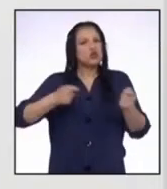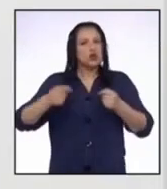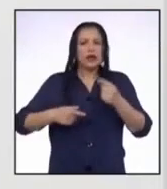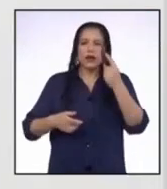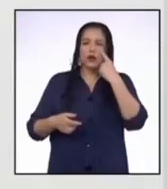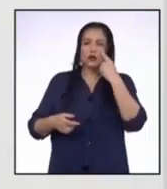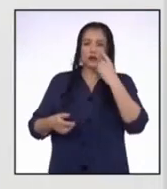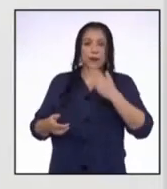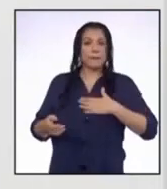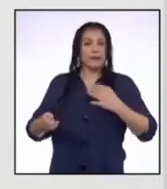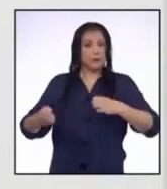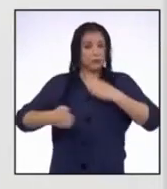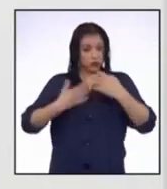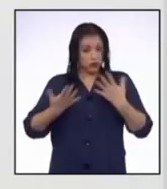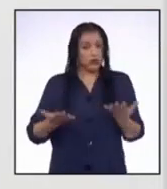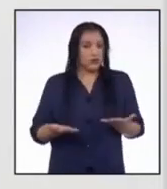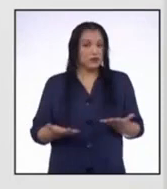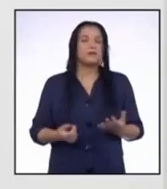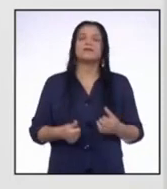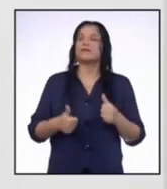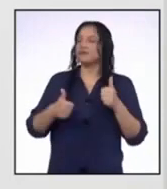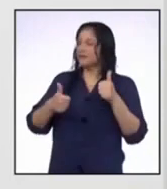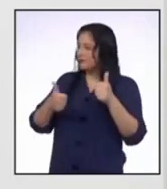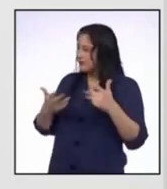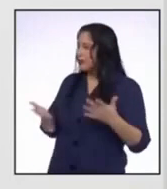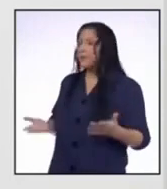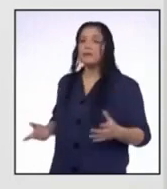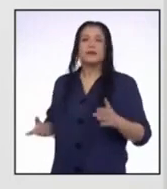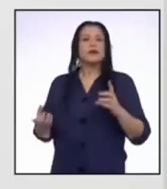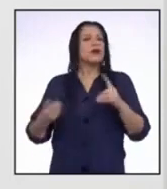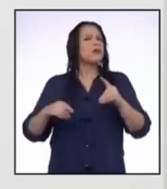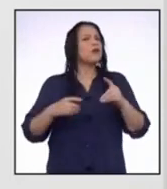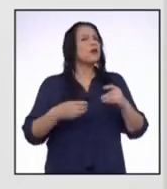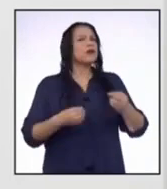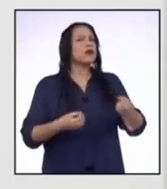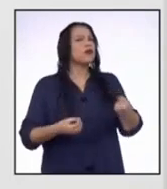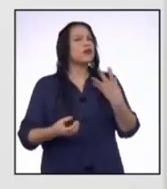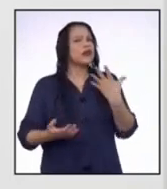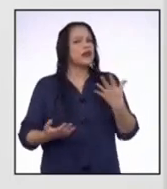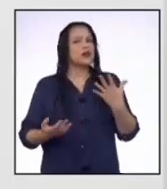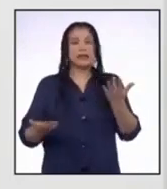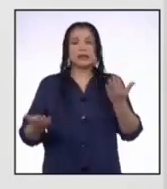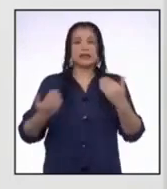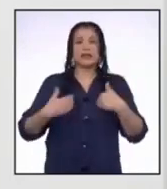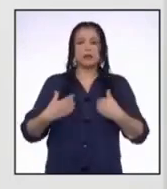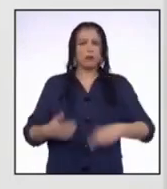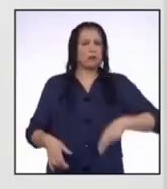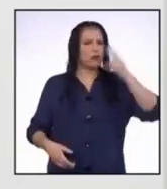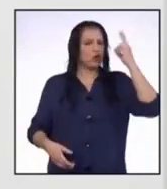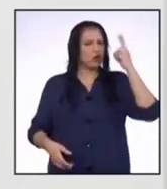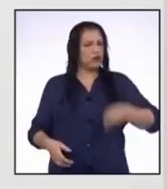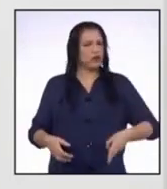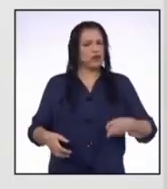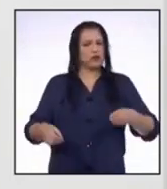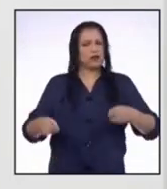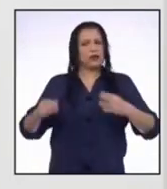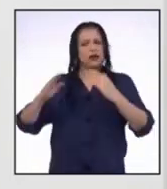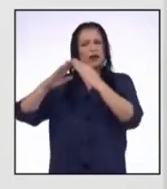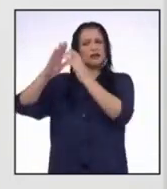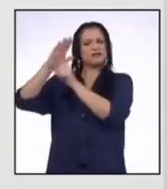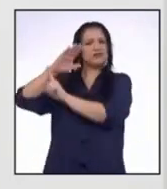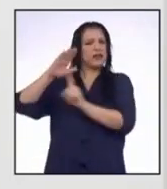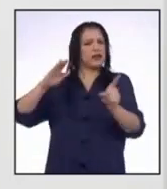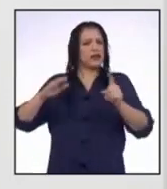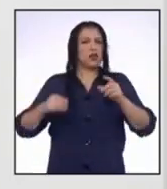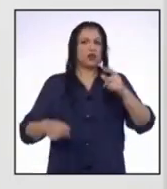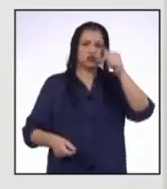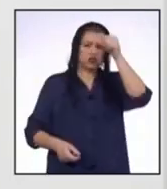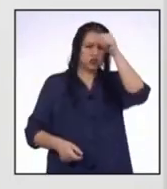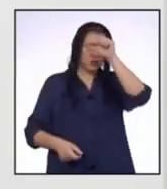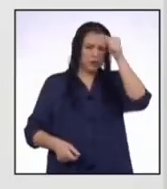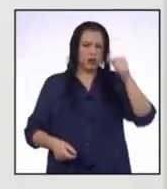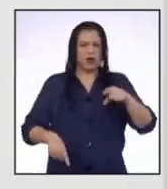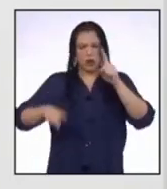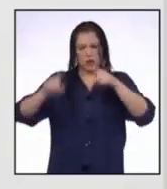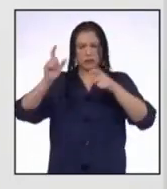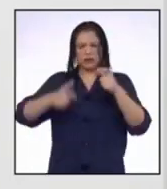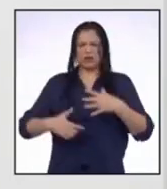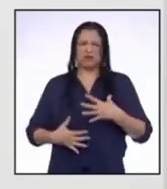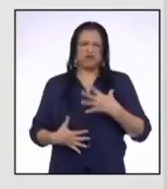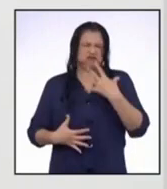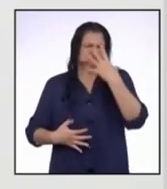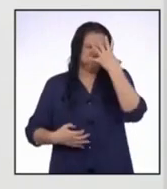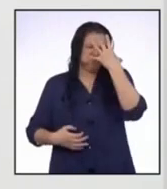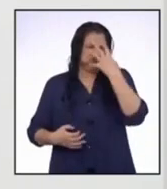manejarlas. Así es, como cuando nos dijeron que teníamos prohibido salir los domingos. Algunas personas se